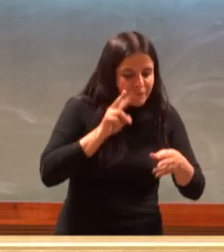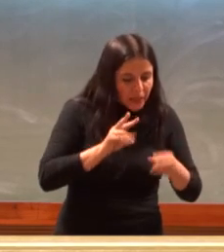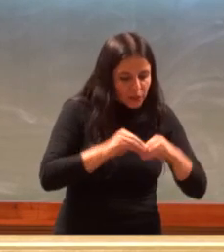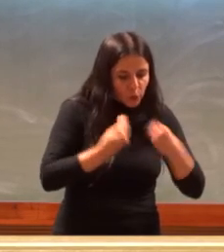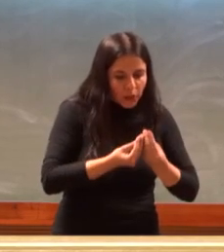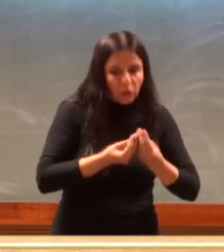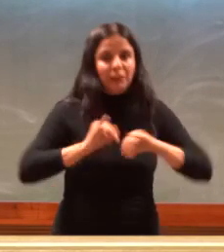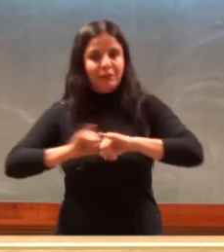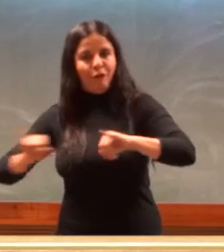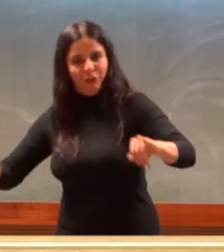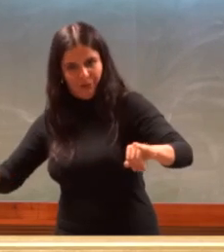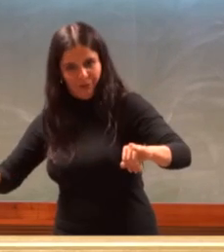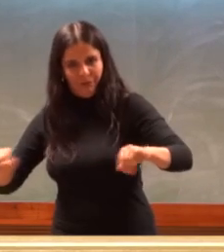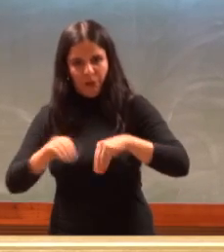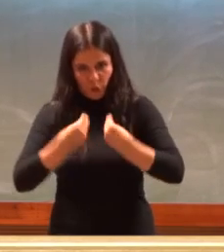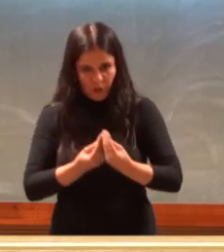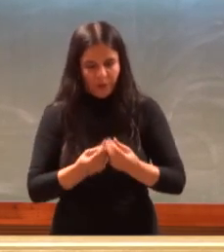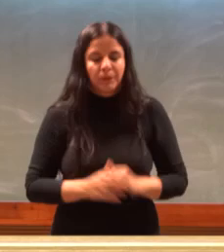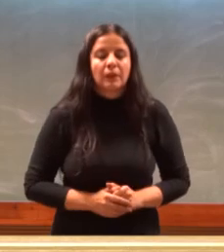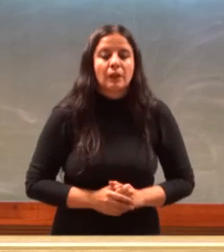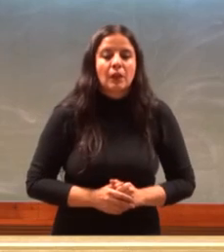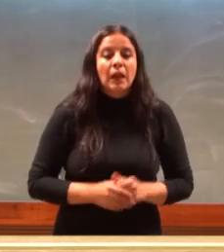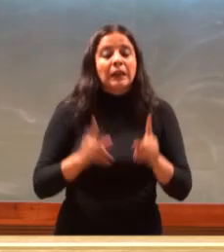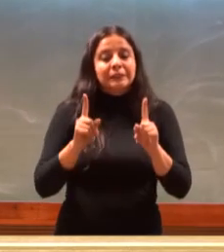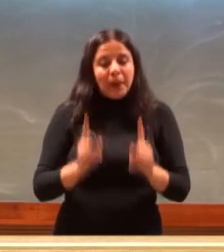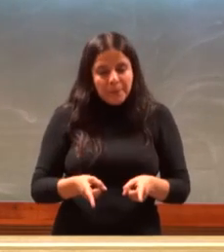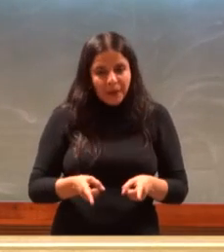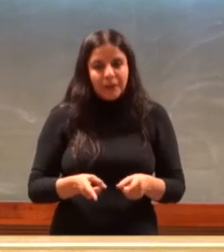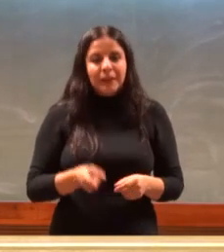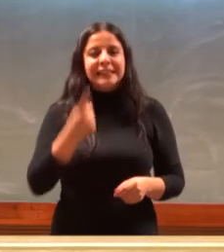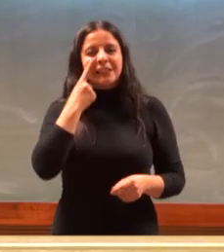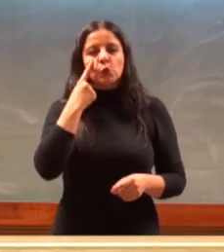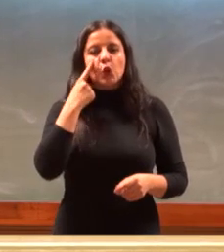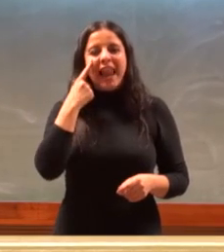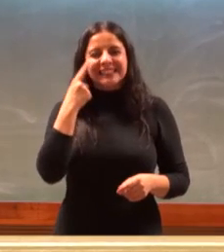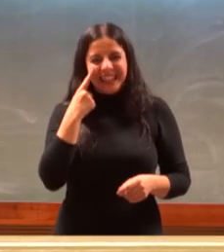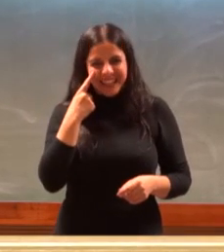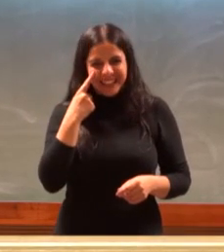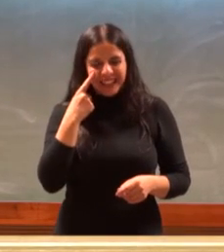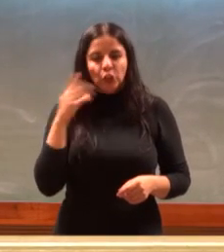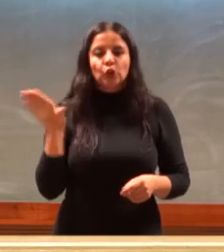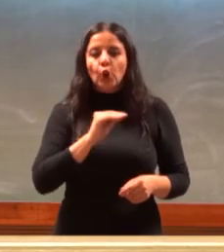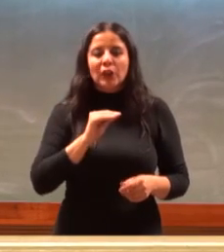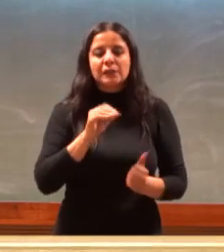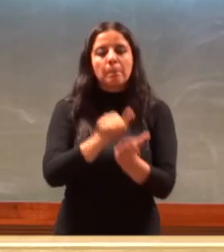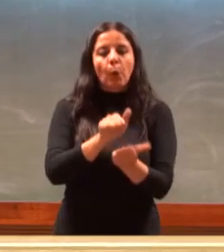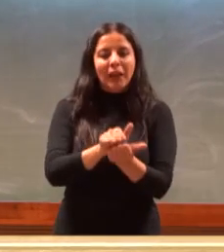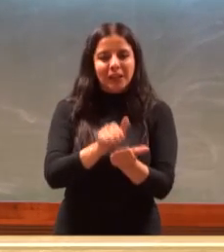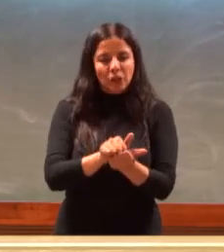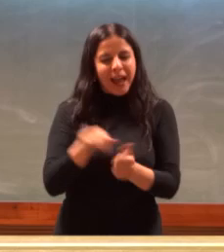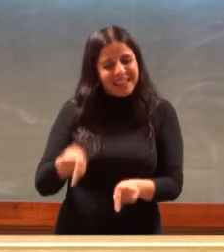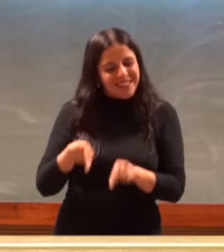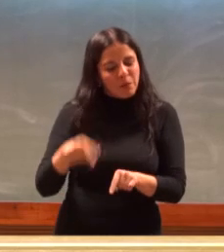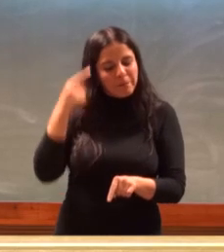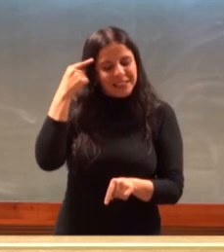proyectos de investigación transdisciplinario por otro lado institucionalizar la tarea la tarea de publicaciones en un área específica acá estamos